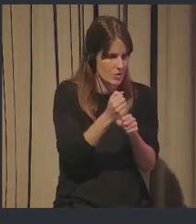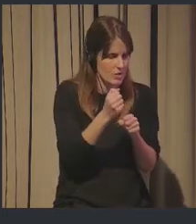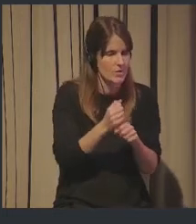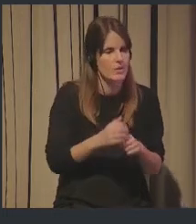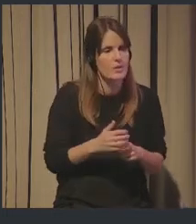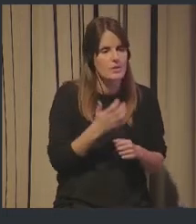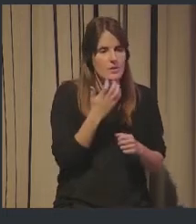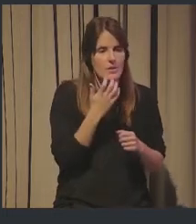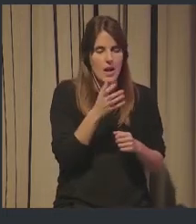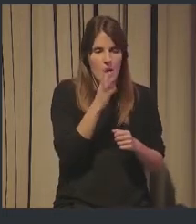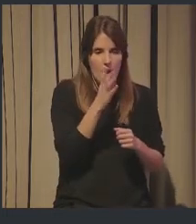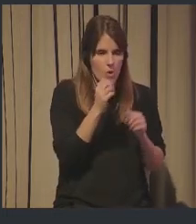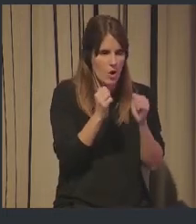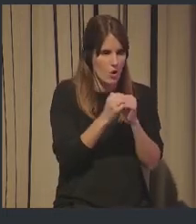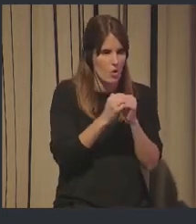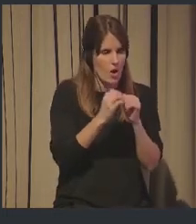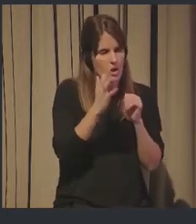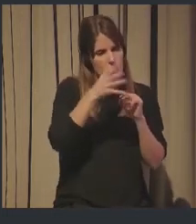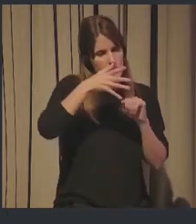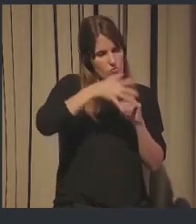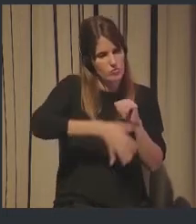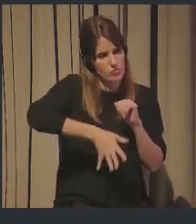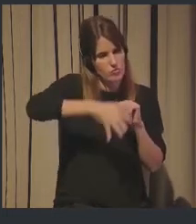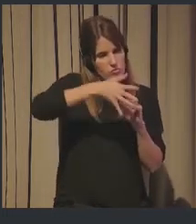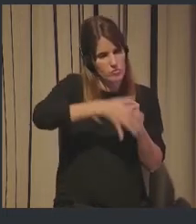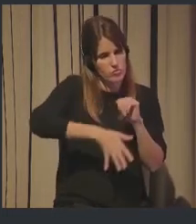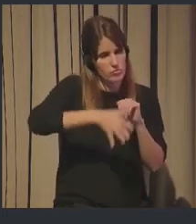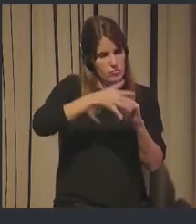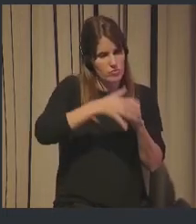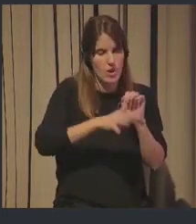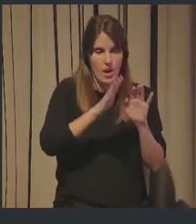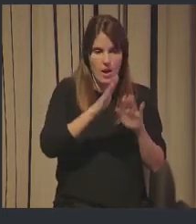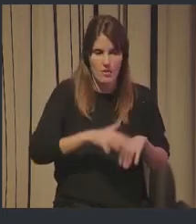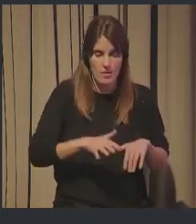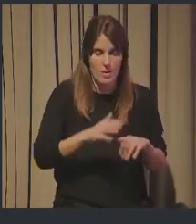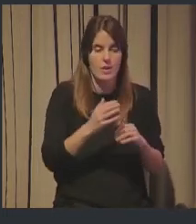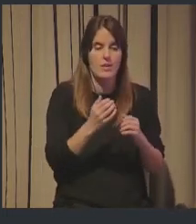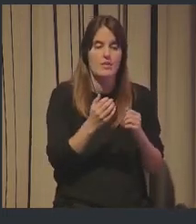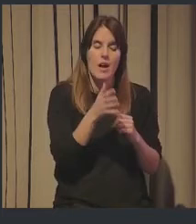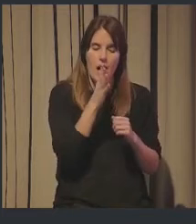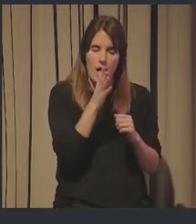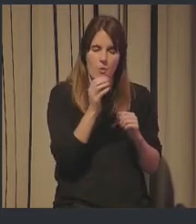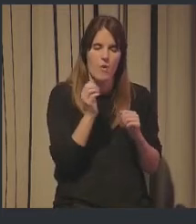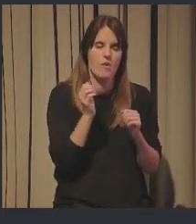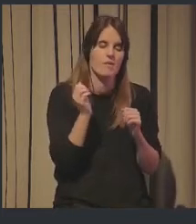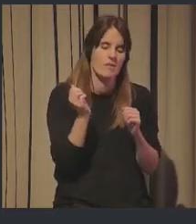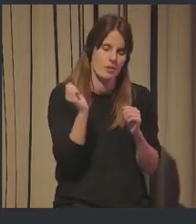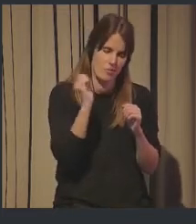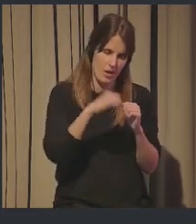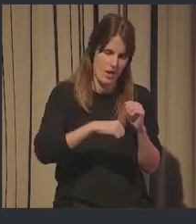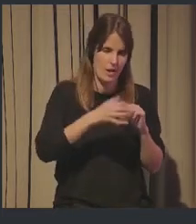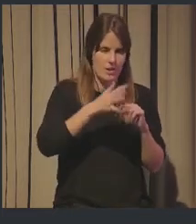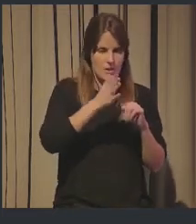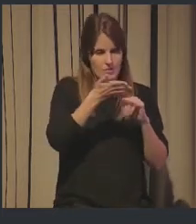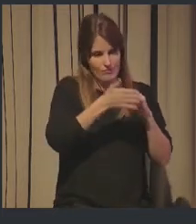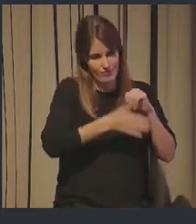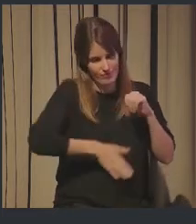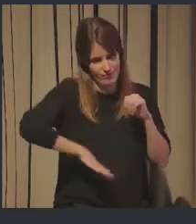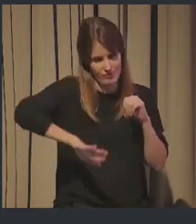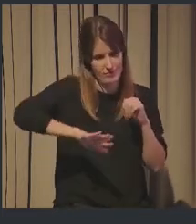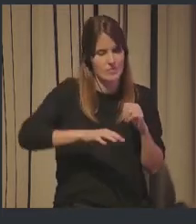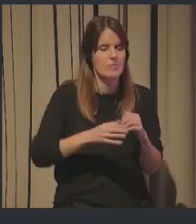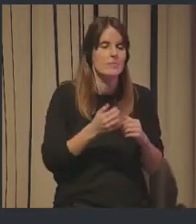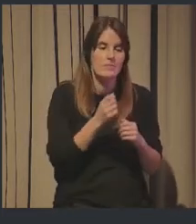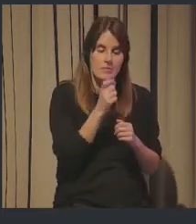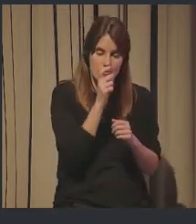la roca. La roca es muy dura, pero al cabo de algún tiempo gana el agua. Y como resultado de ello, a lo largo de periodos largos de tiempo